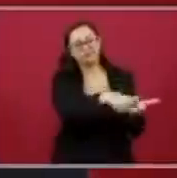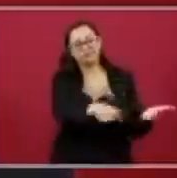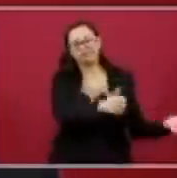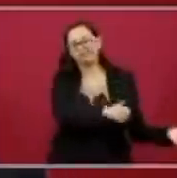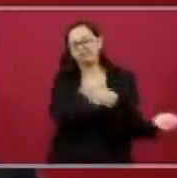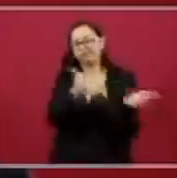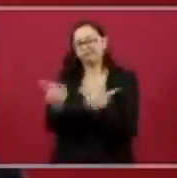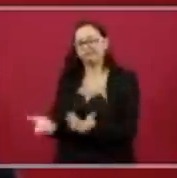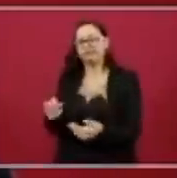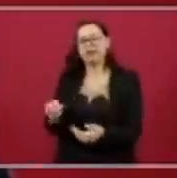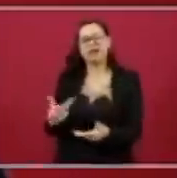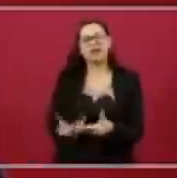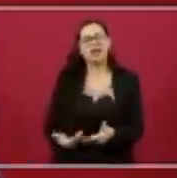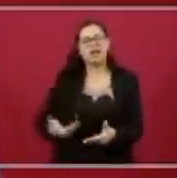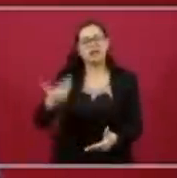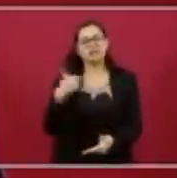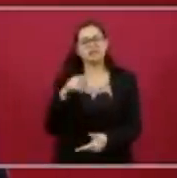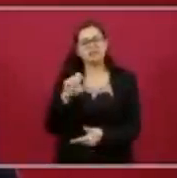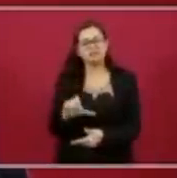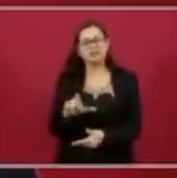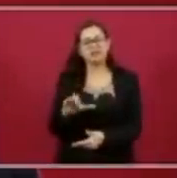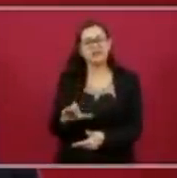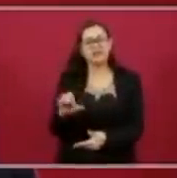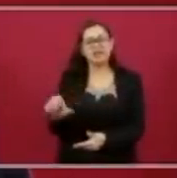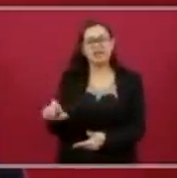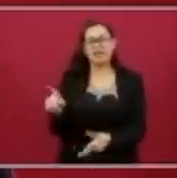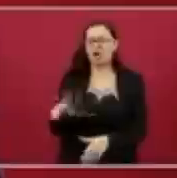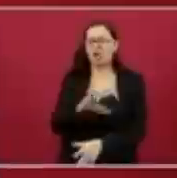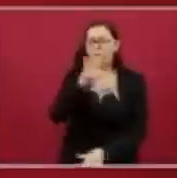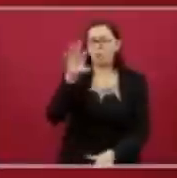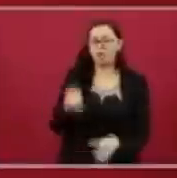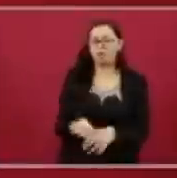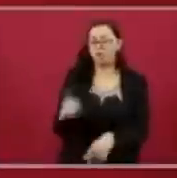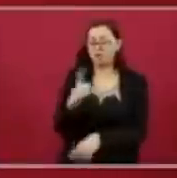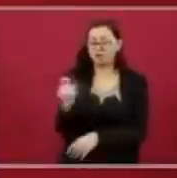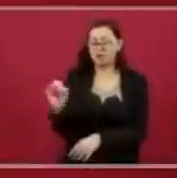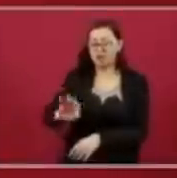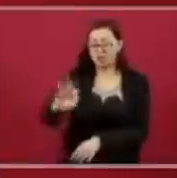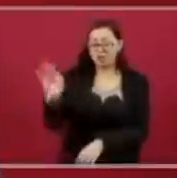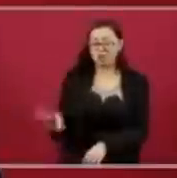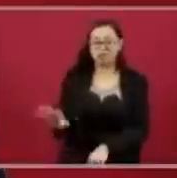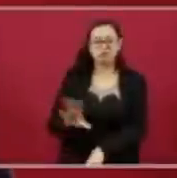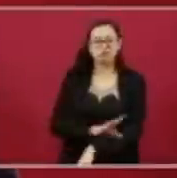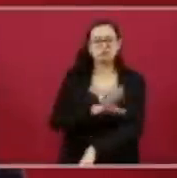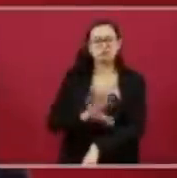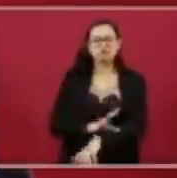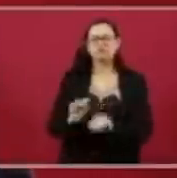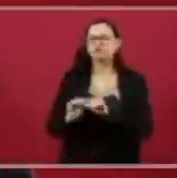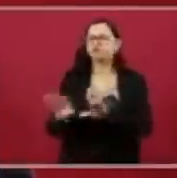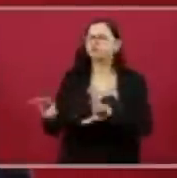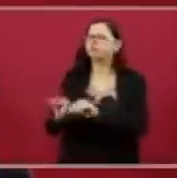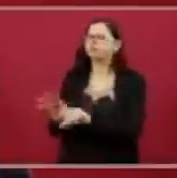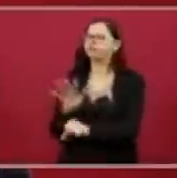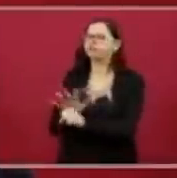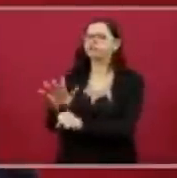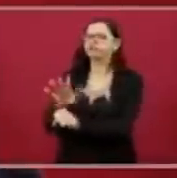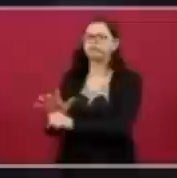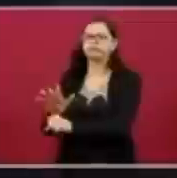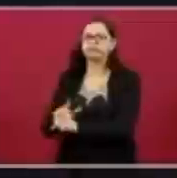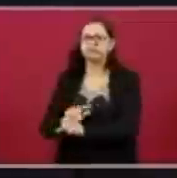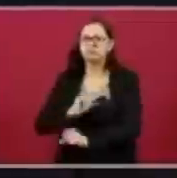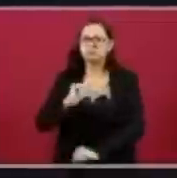ser autosuficiente, después de producir toda la energía eléctrica que consumimos, pasó a ser